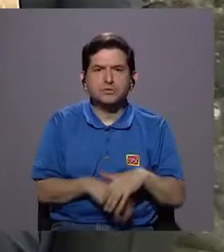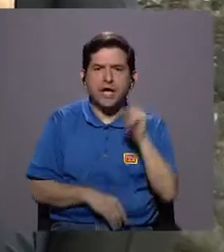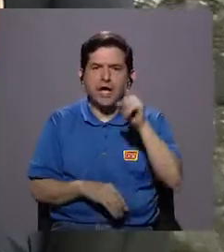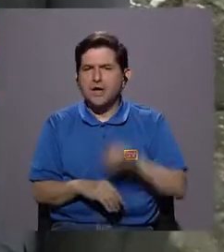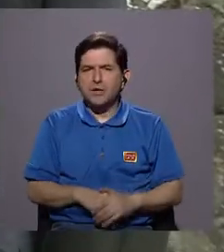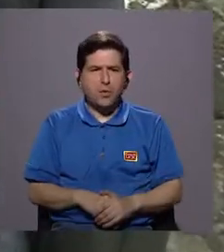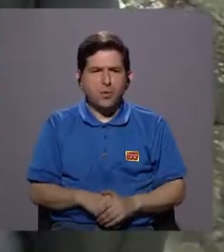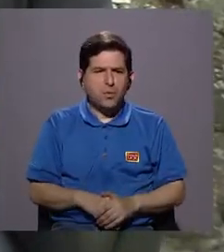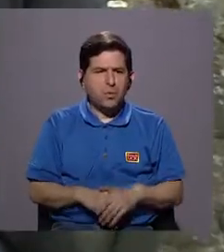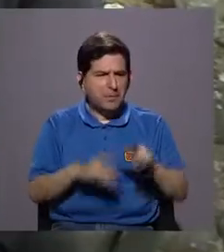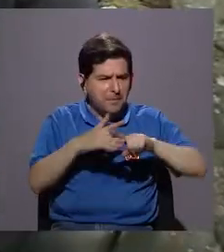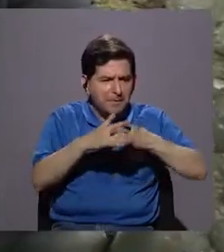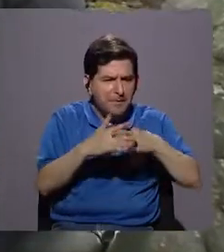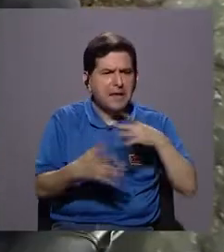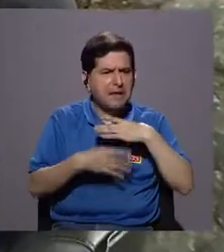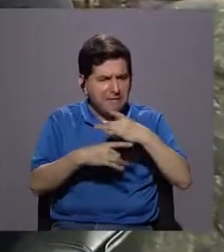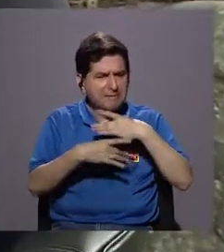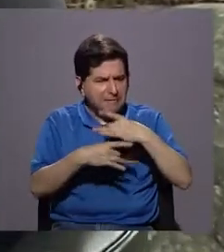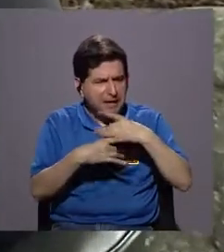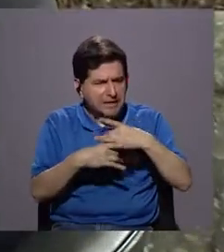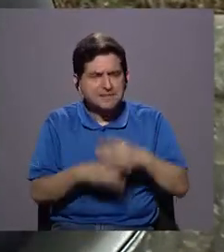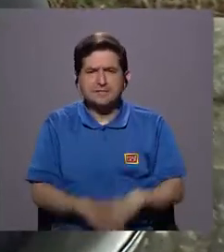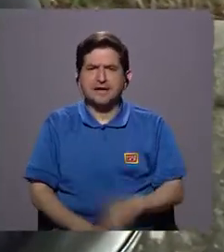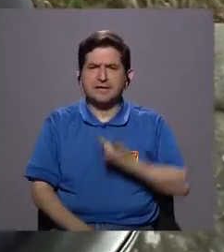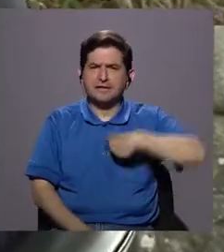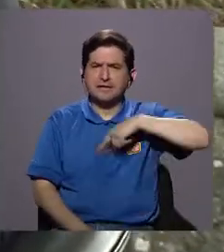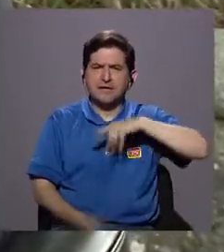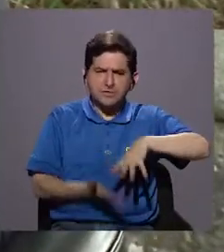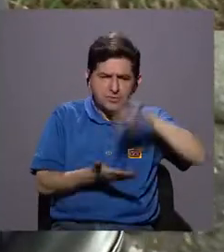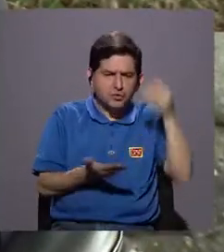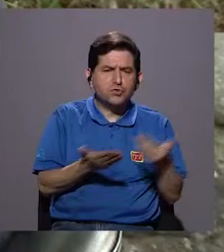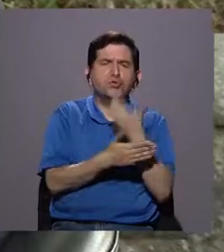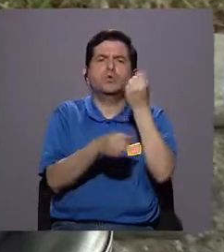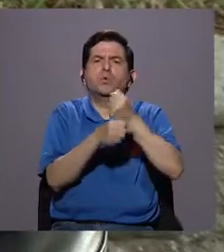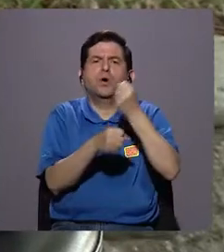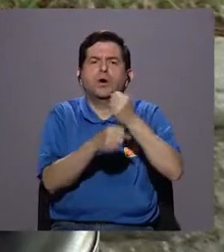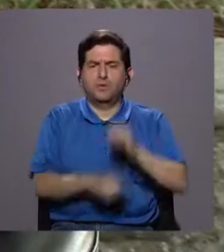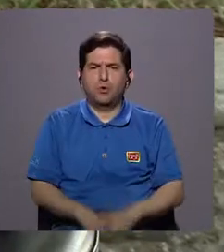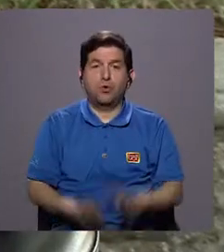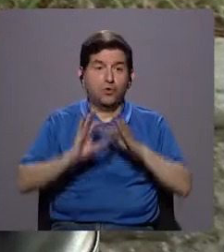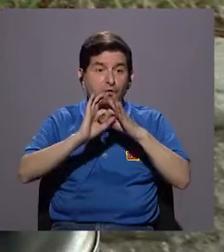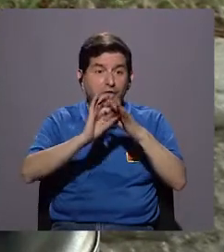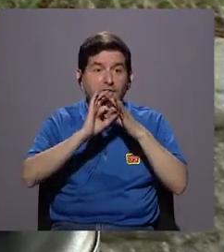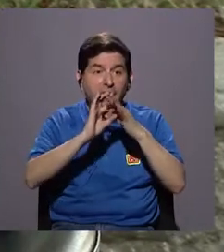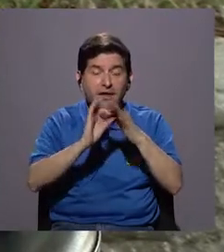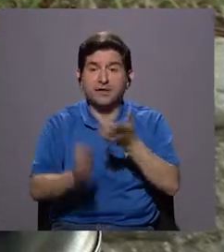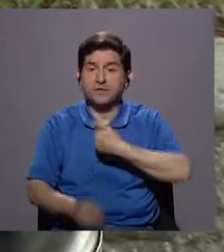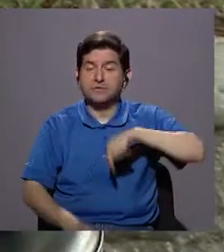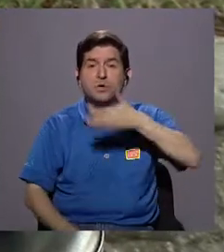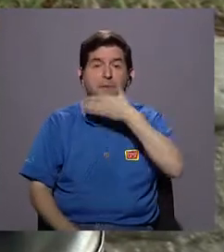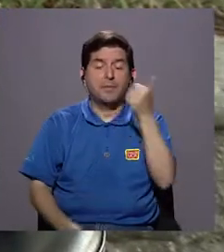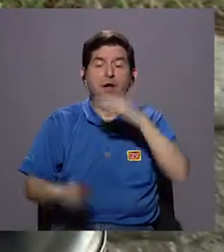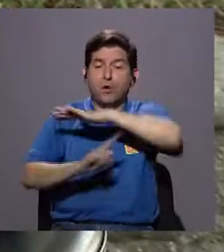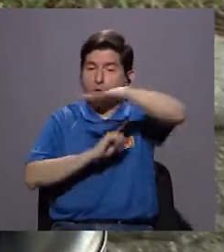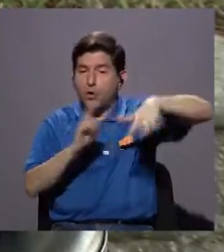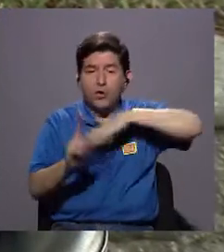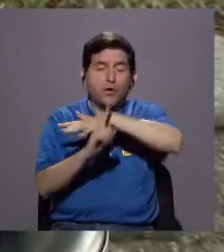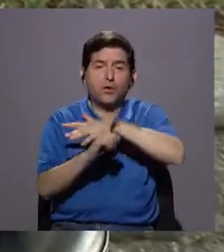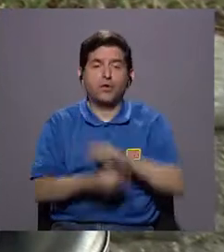aparato interesante que nos resulte y que tengamos que aprender nuevas tareas, estar relacionándonos cada vez mejor con nuestro